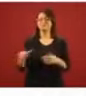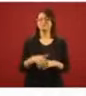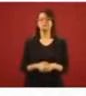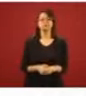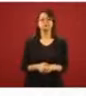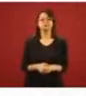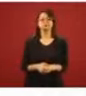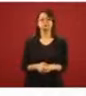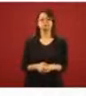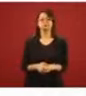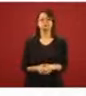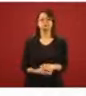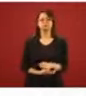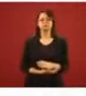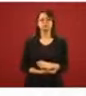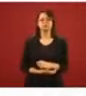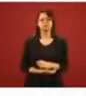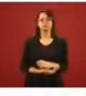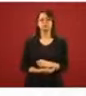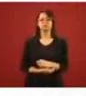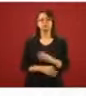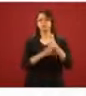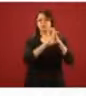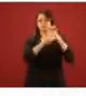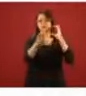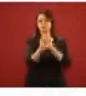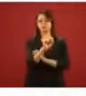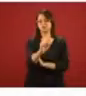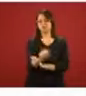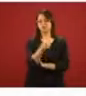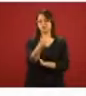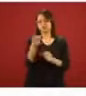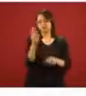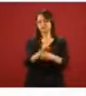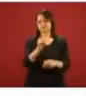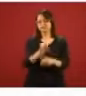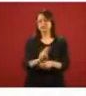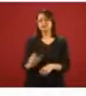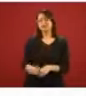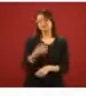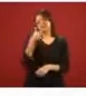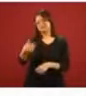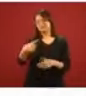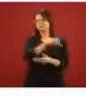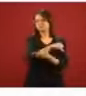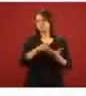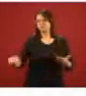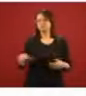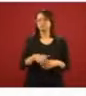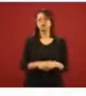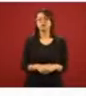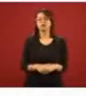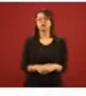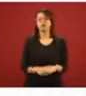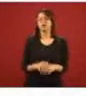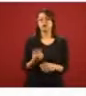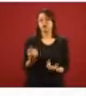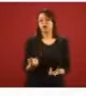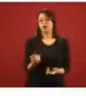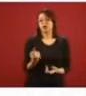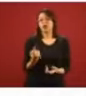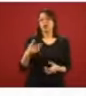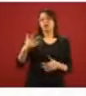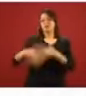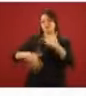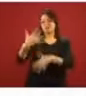inmovilizados, autotanques, 66 verificados, 6 inmovilizados, y encontramos un 1%, 15